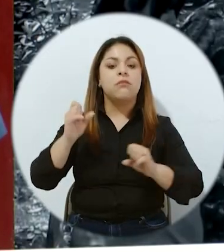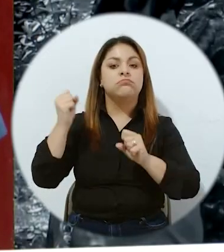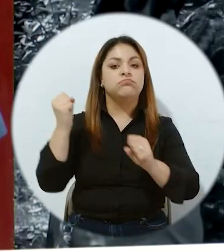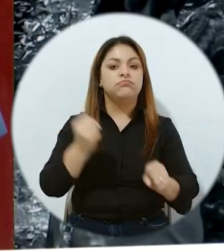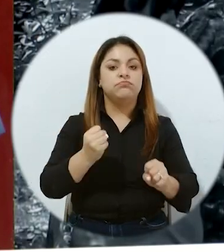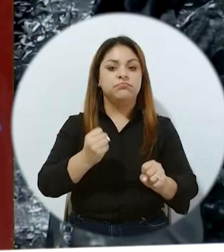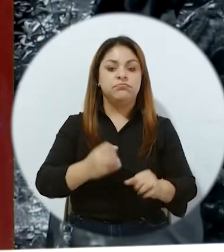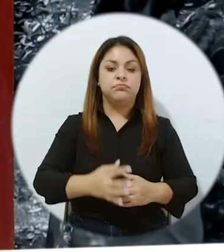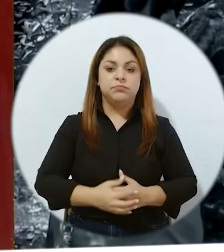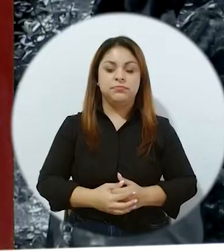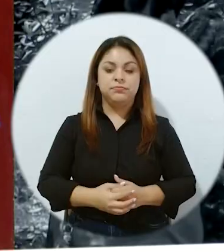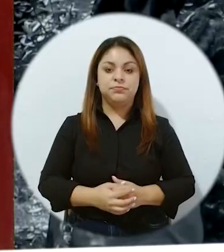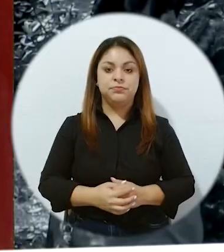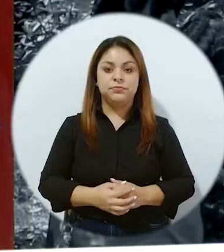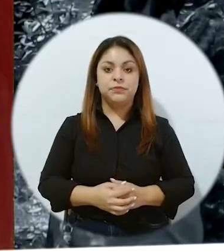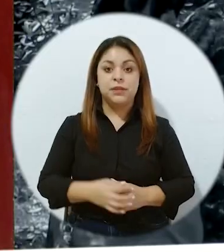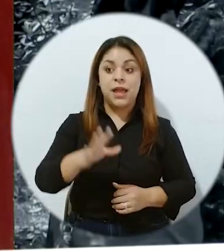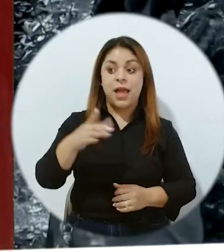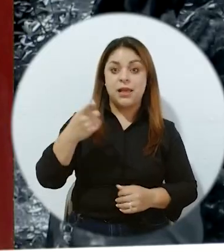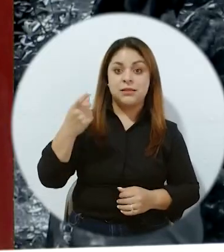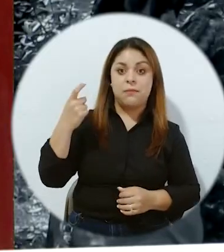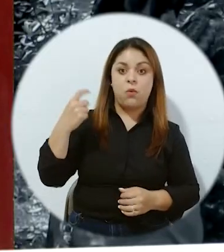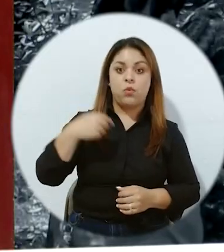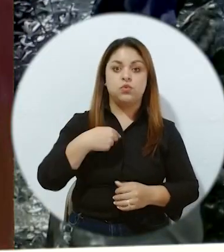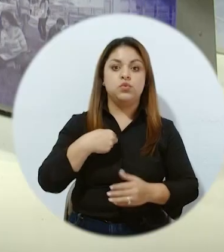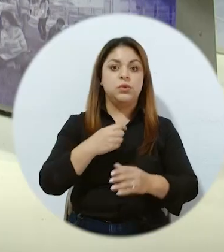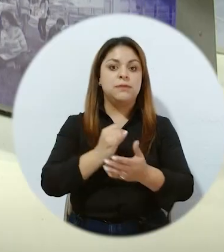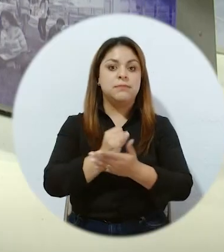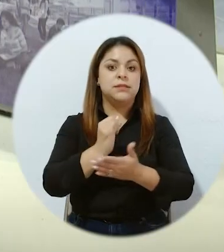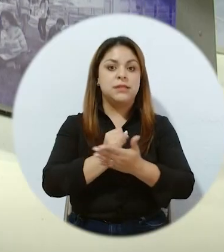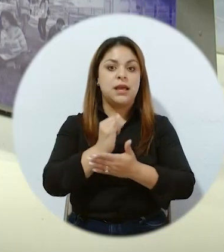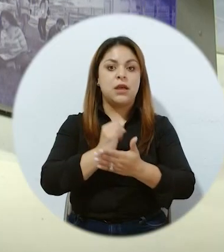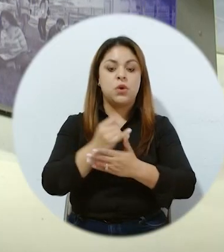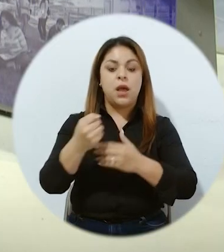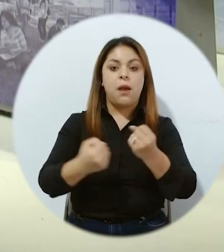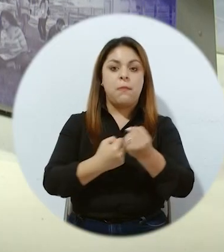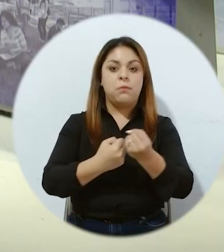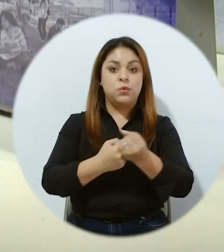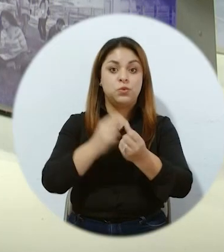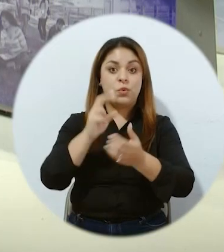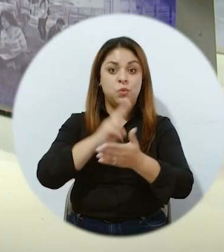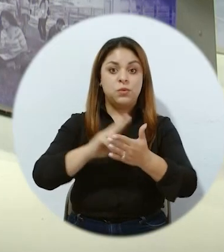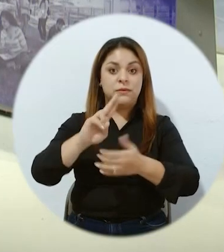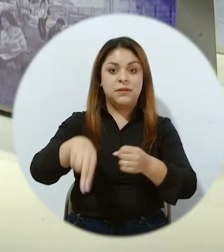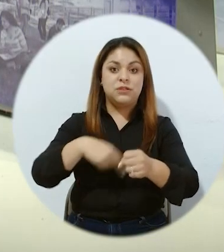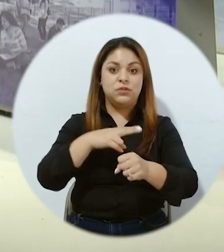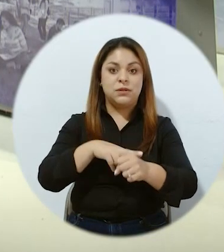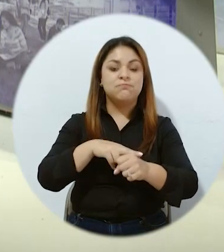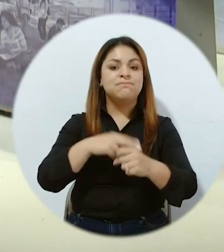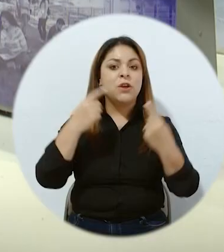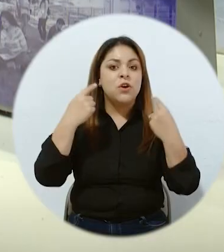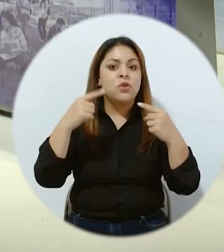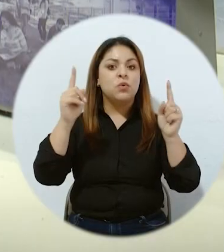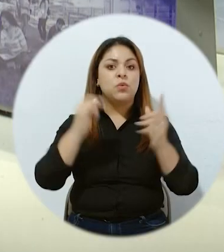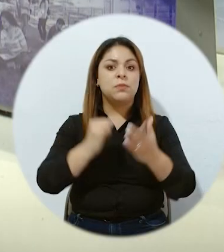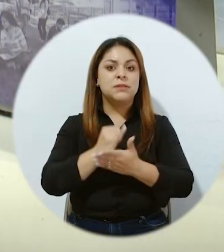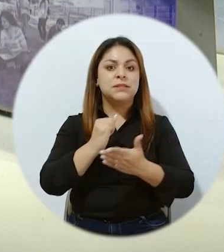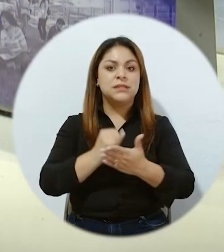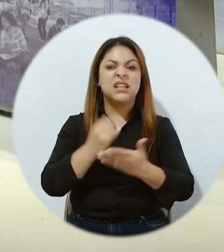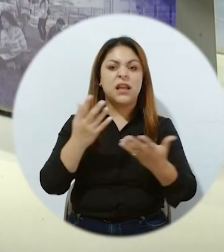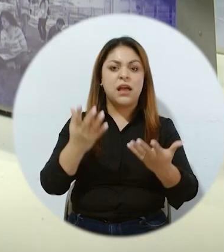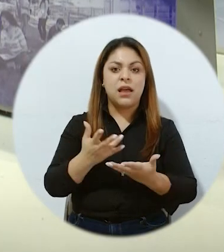consolide. Sí, hace poco yo hice una investigación con apoyo de la Universidad Nacional. Logramos